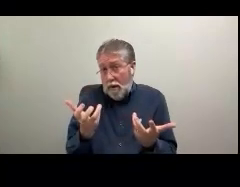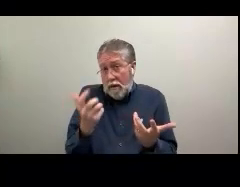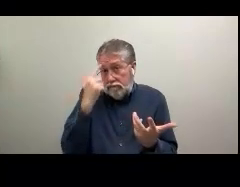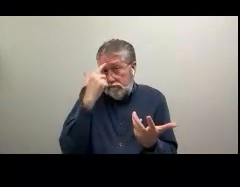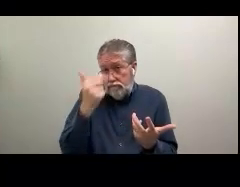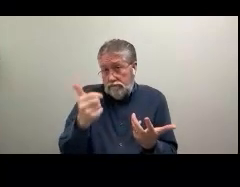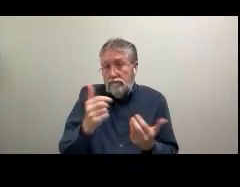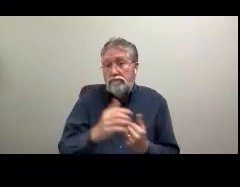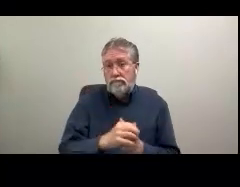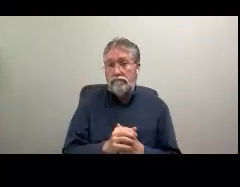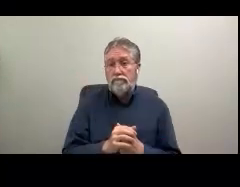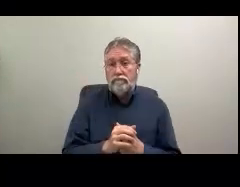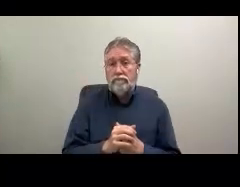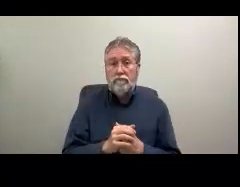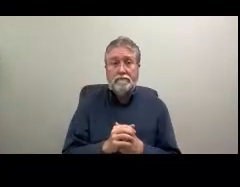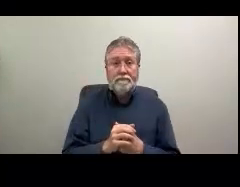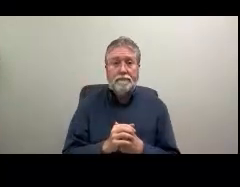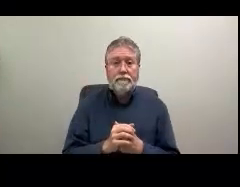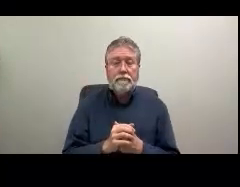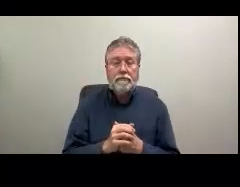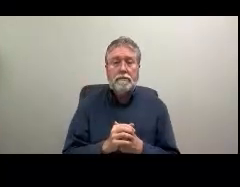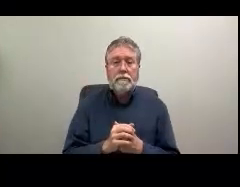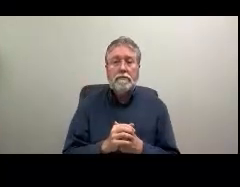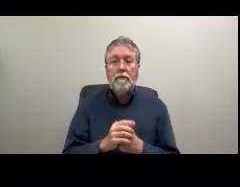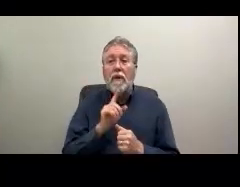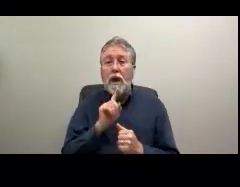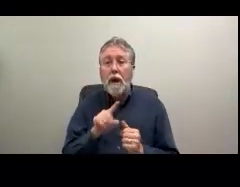y compartir un comentario en este punto.